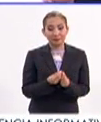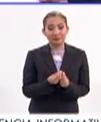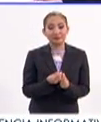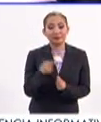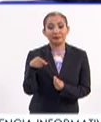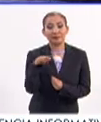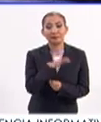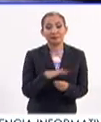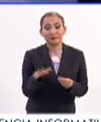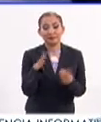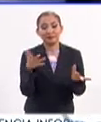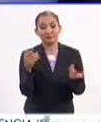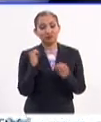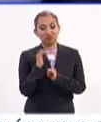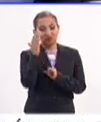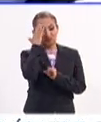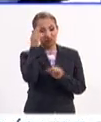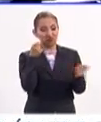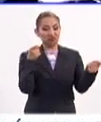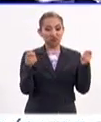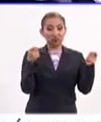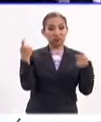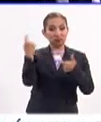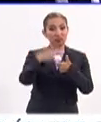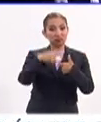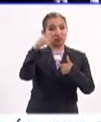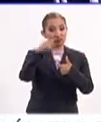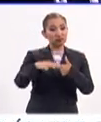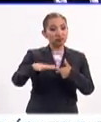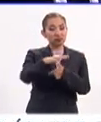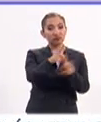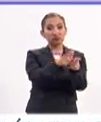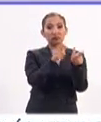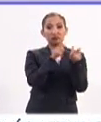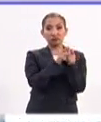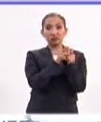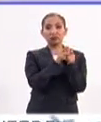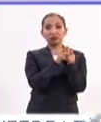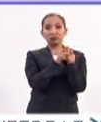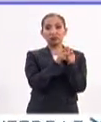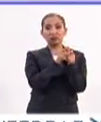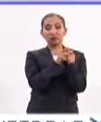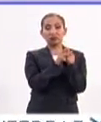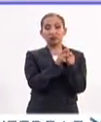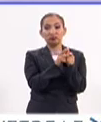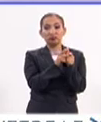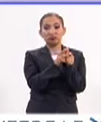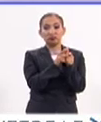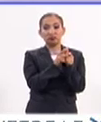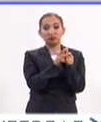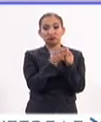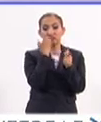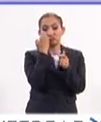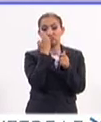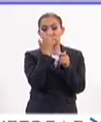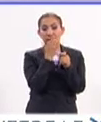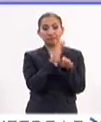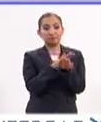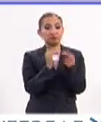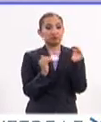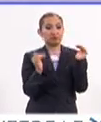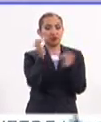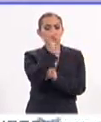una, administra, dirige o forma parte del grupo que dirige, pues una de las facultades